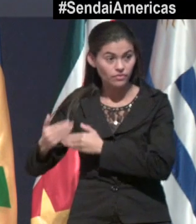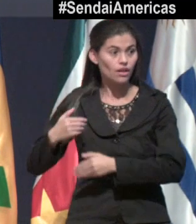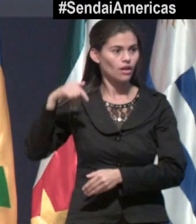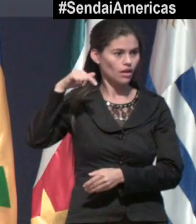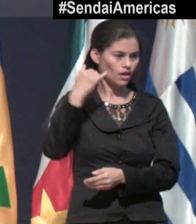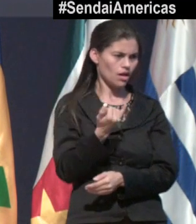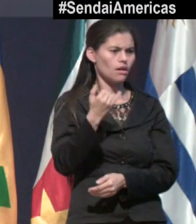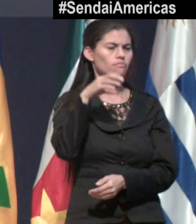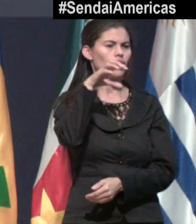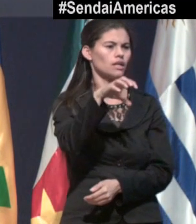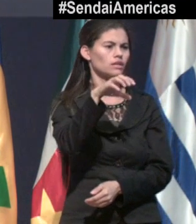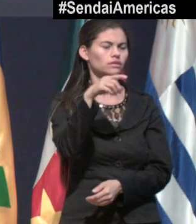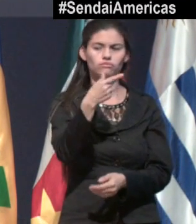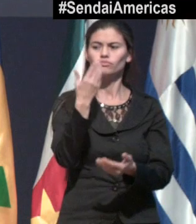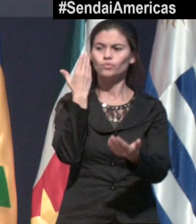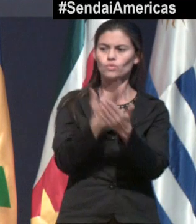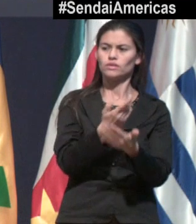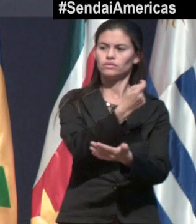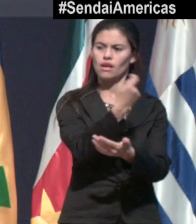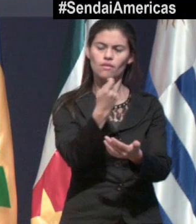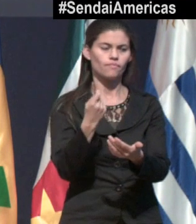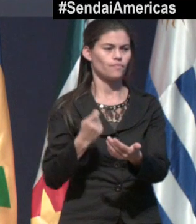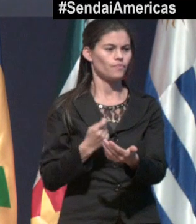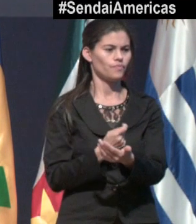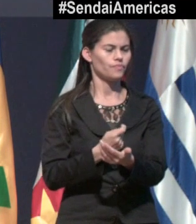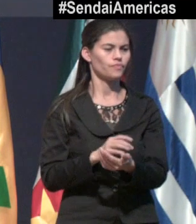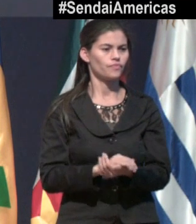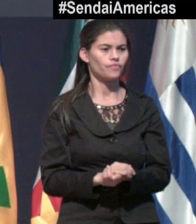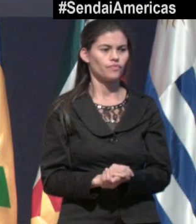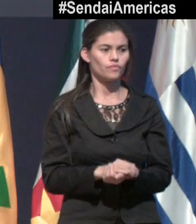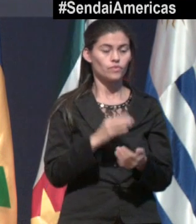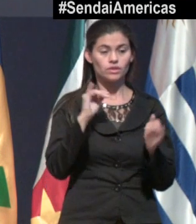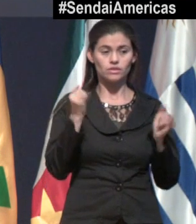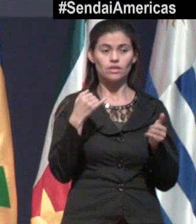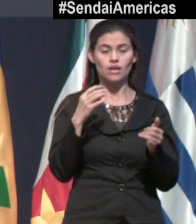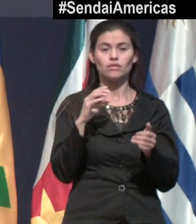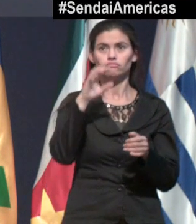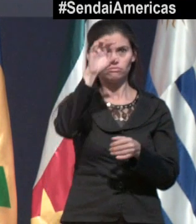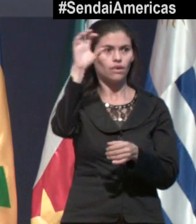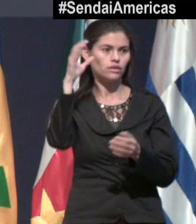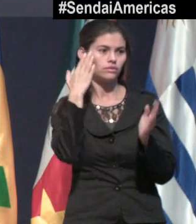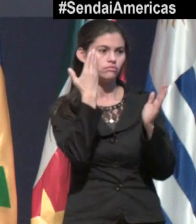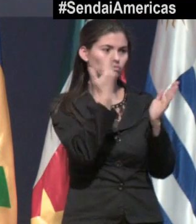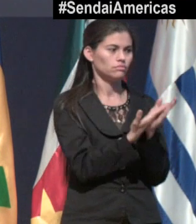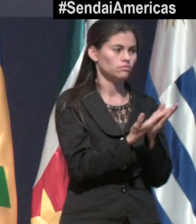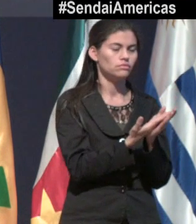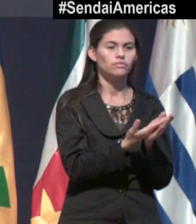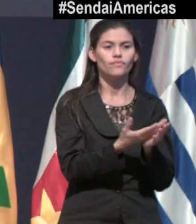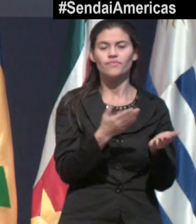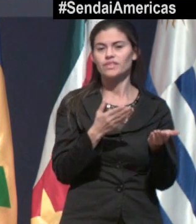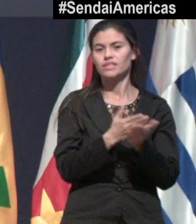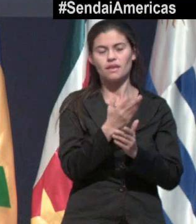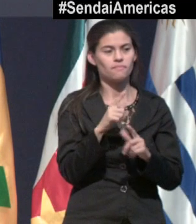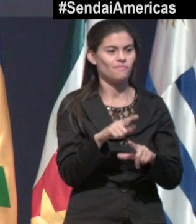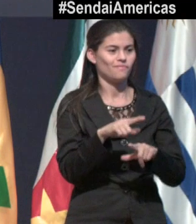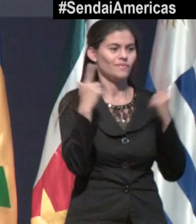país en este gráfico que cuando lo hemos mostrado en otras regiones siempre sorprende y